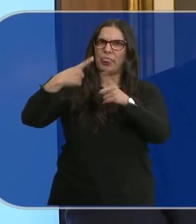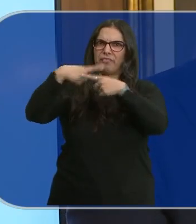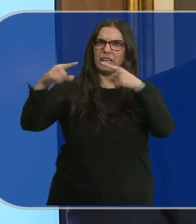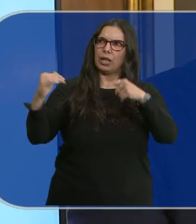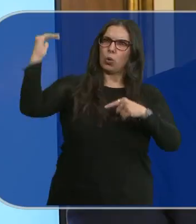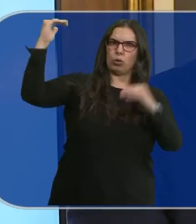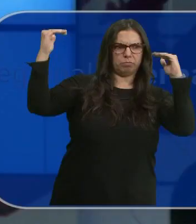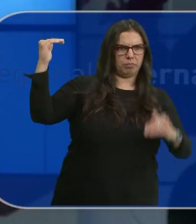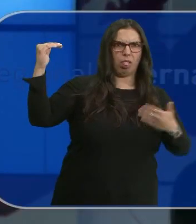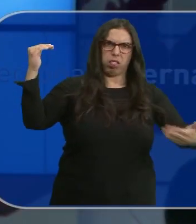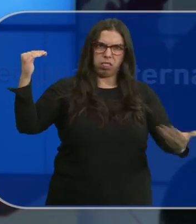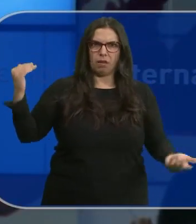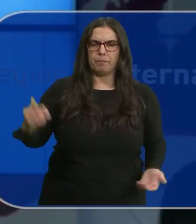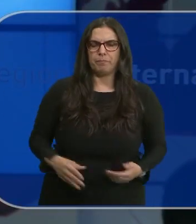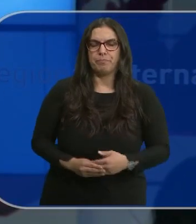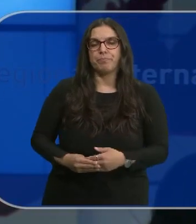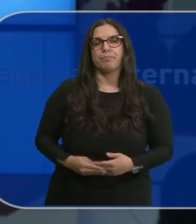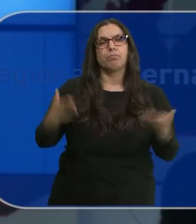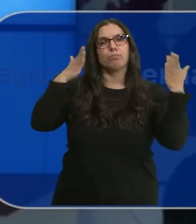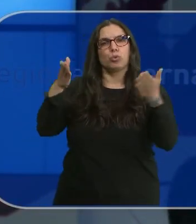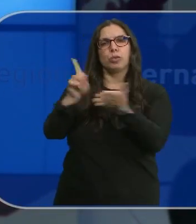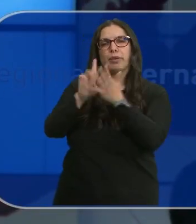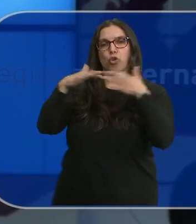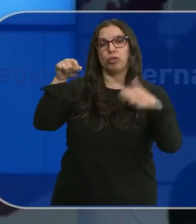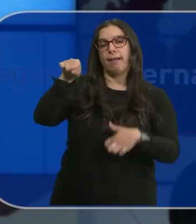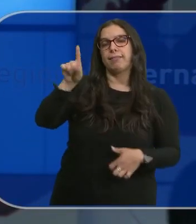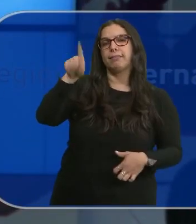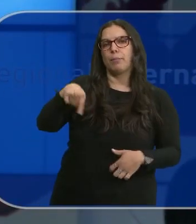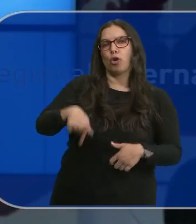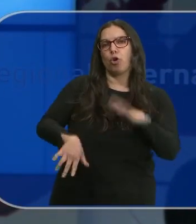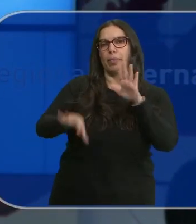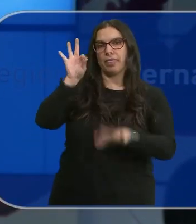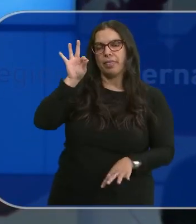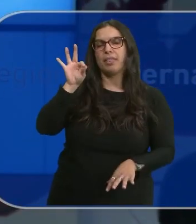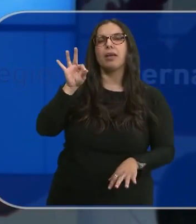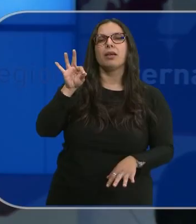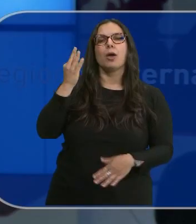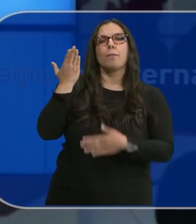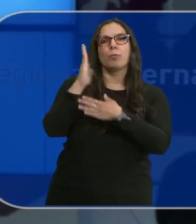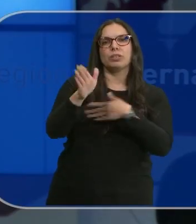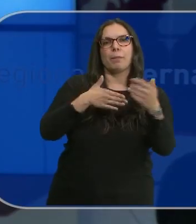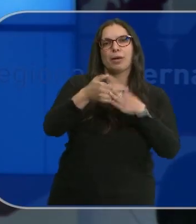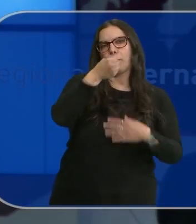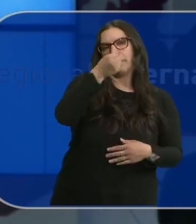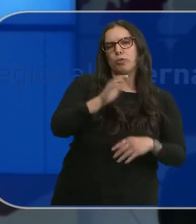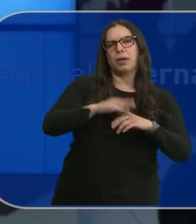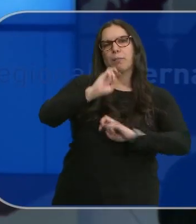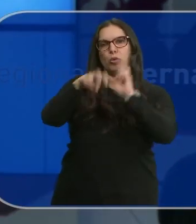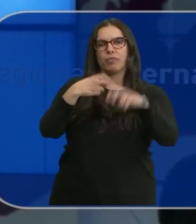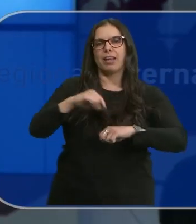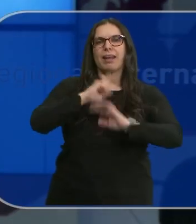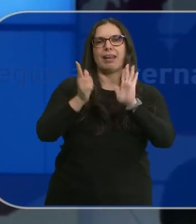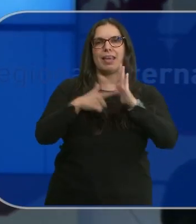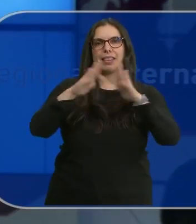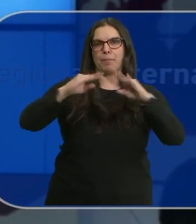tercera. Volvemos a las Cortes, donde el Parlamento Autonómico también decidía hoy sobre una propuesta socialista para modificar la Ley de